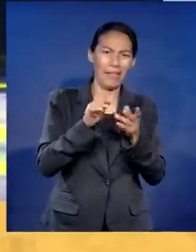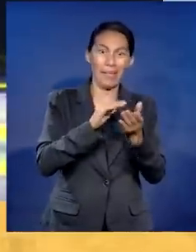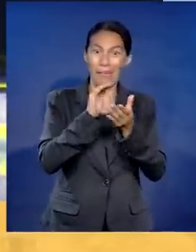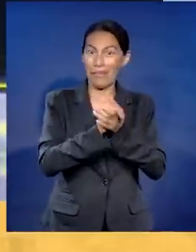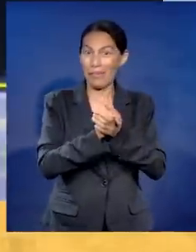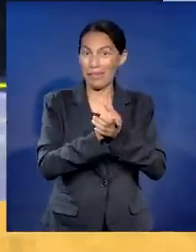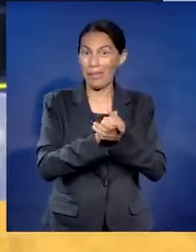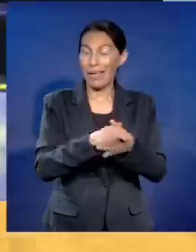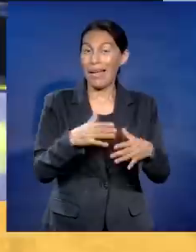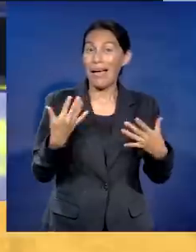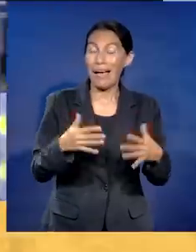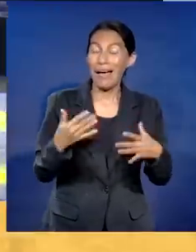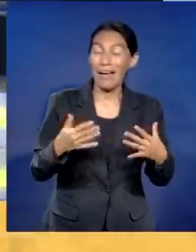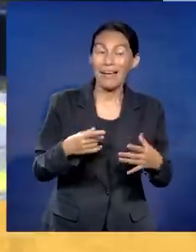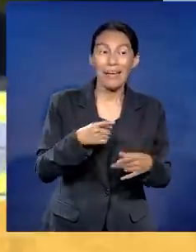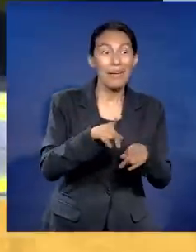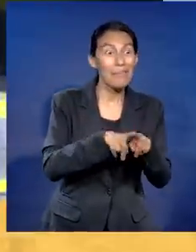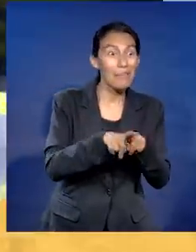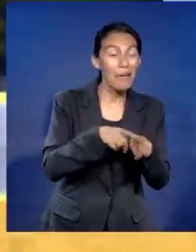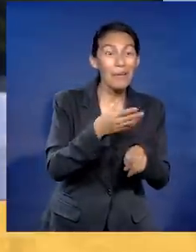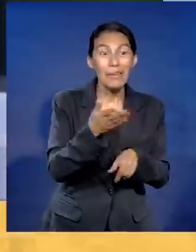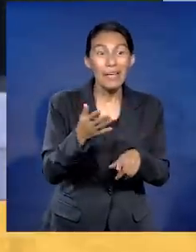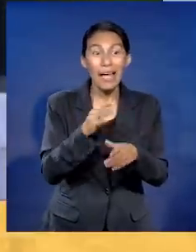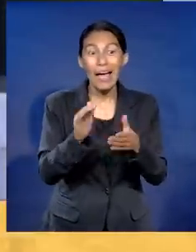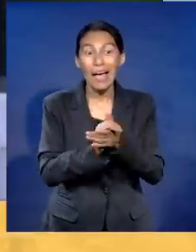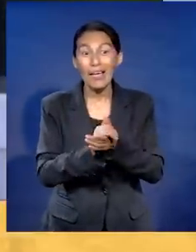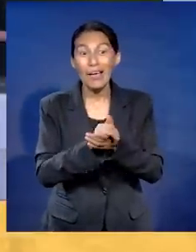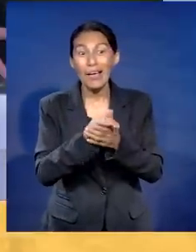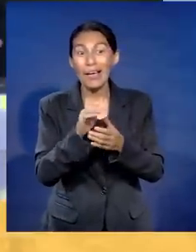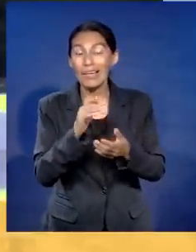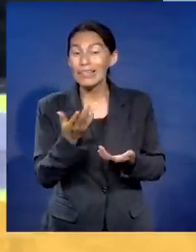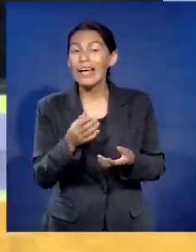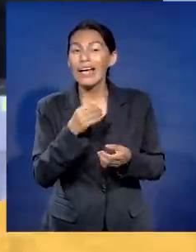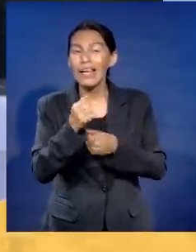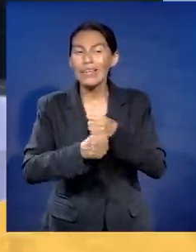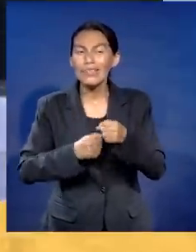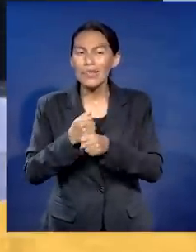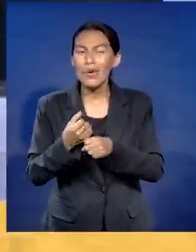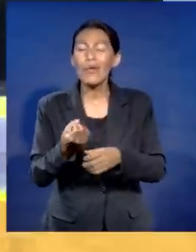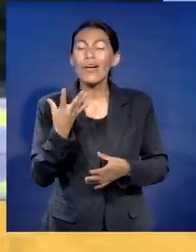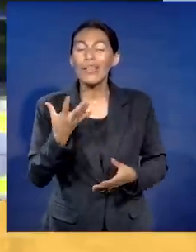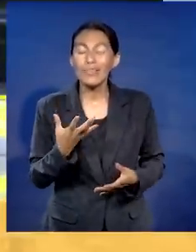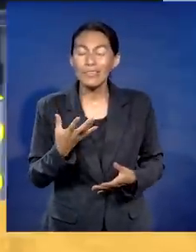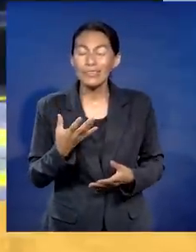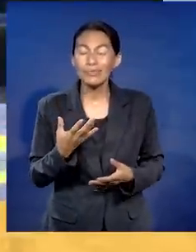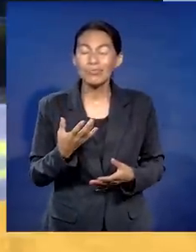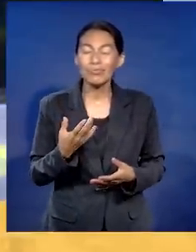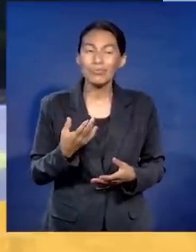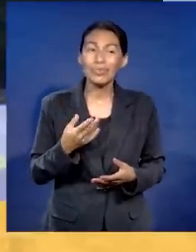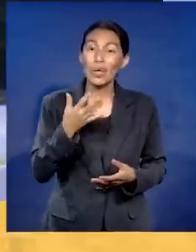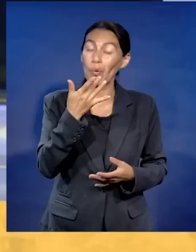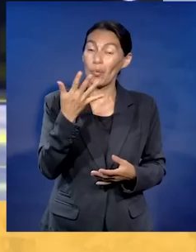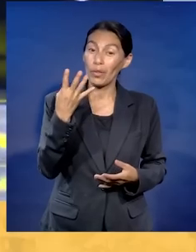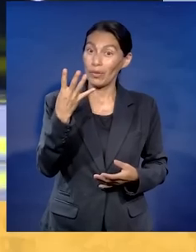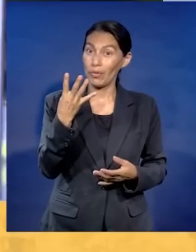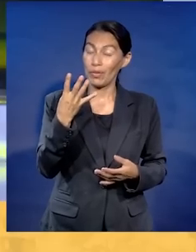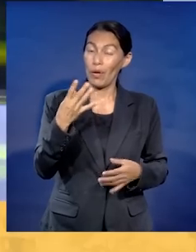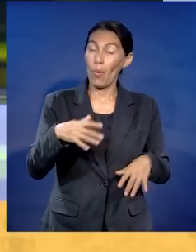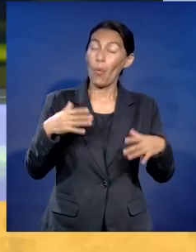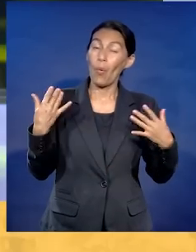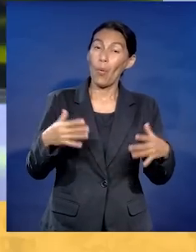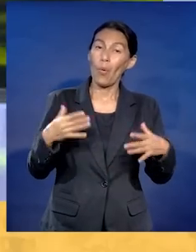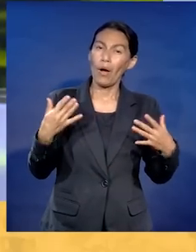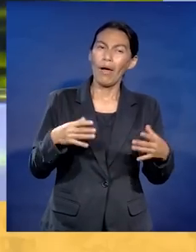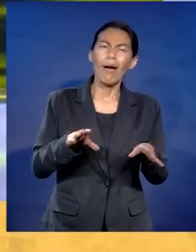voy otra vez con eso, ¿no? Hermana, oiga, ustedes, ¿cuántos años de casado? 54. Ay, hermana, qué bárbaro.